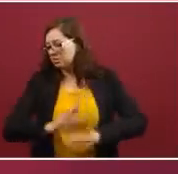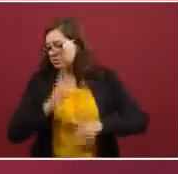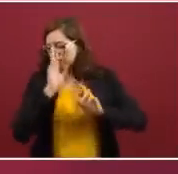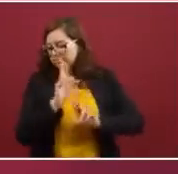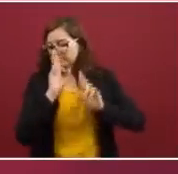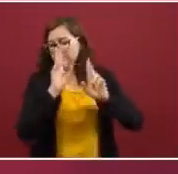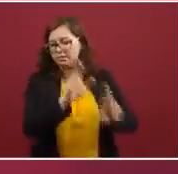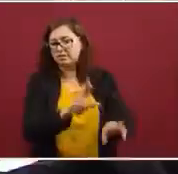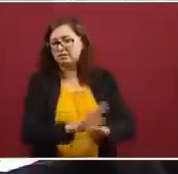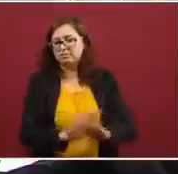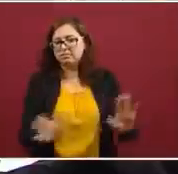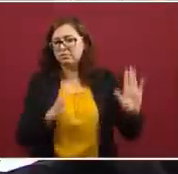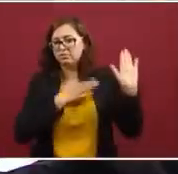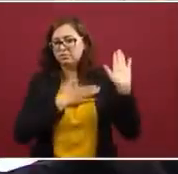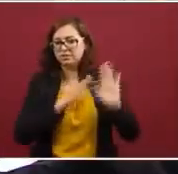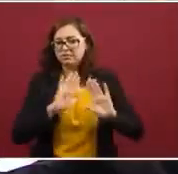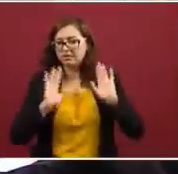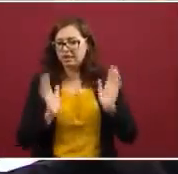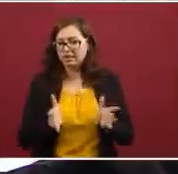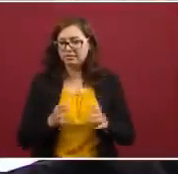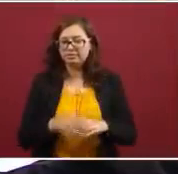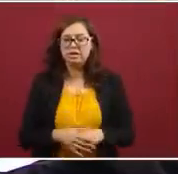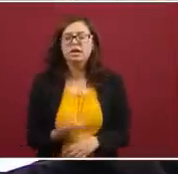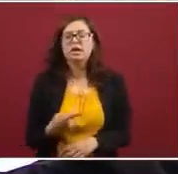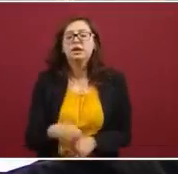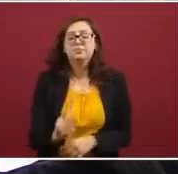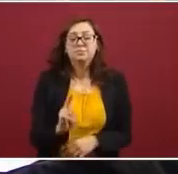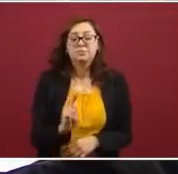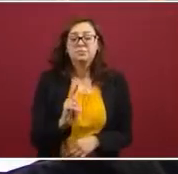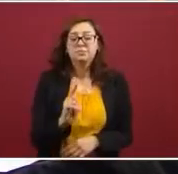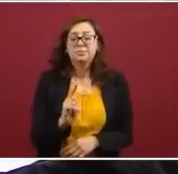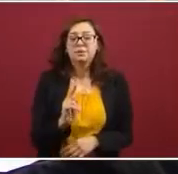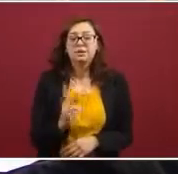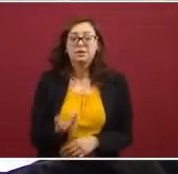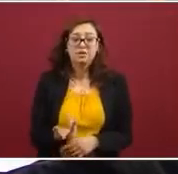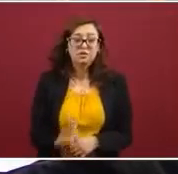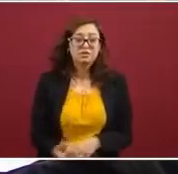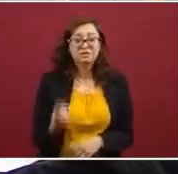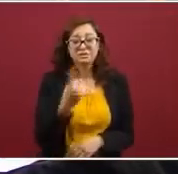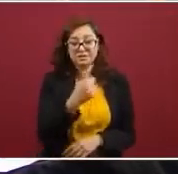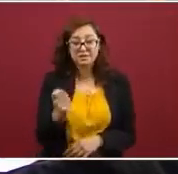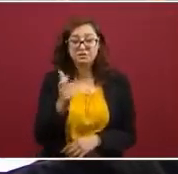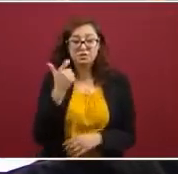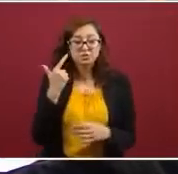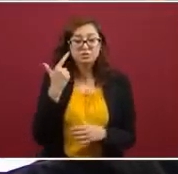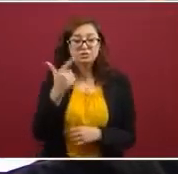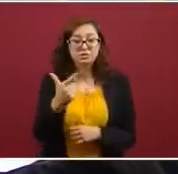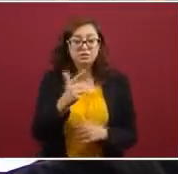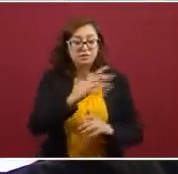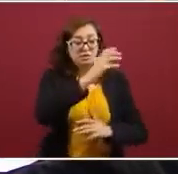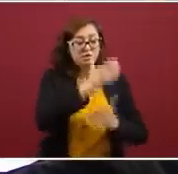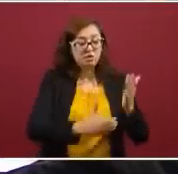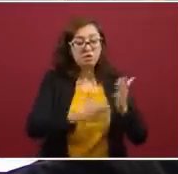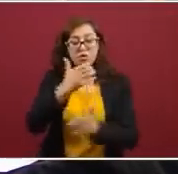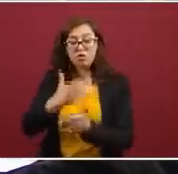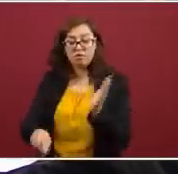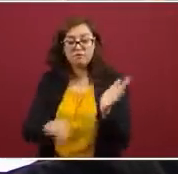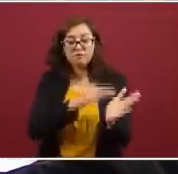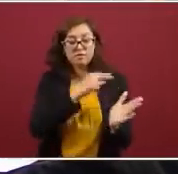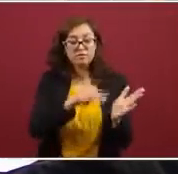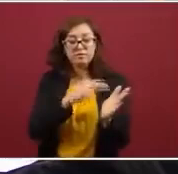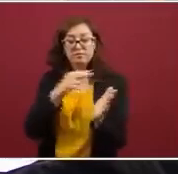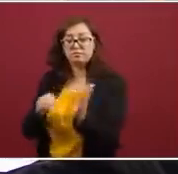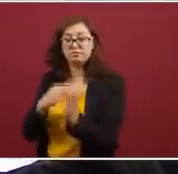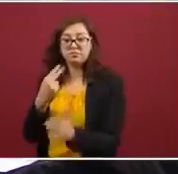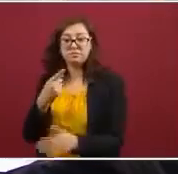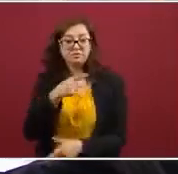porque ese es el compromiso. Pero en 107 contratos que se entregaron,